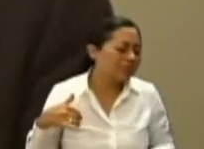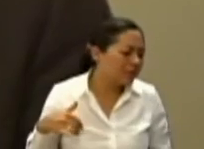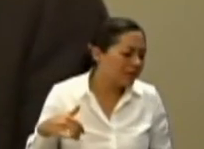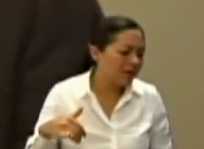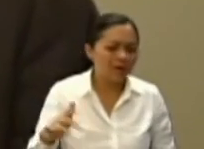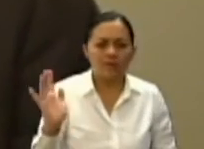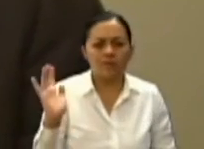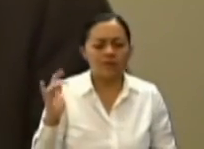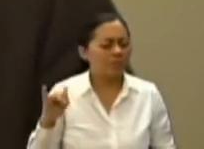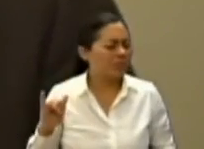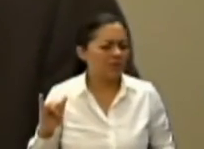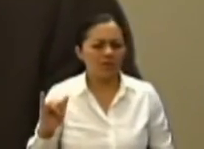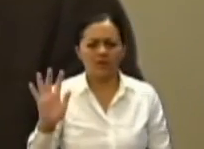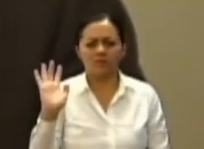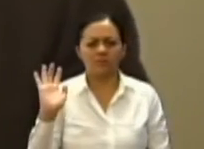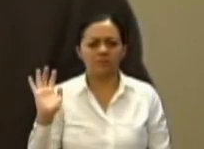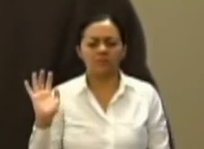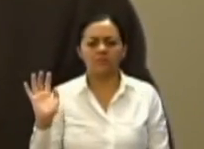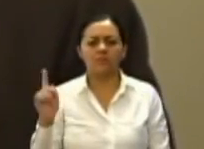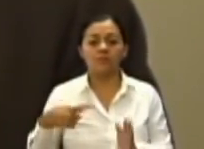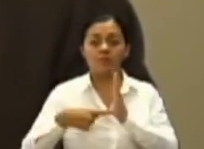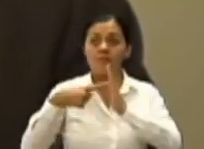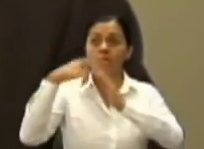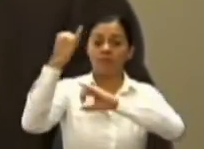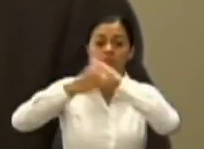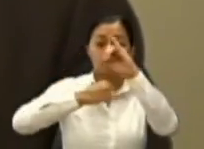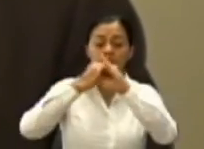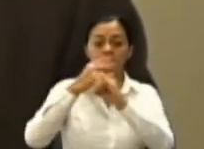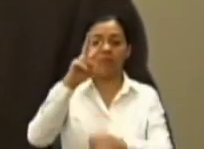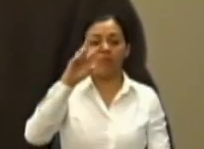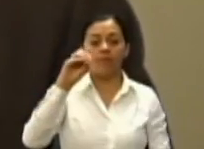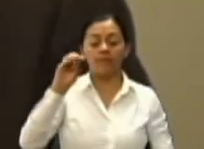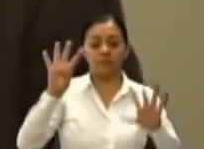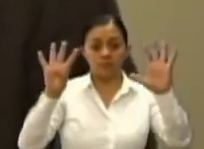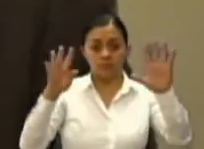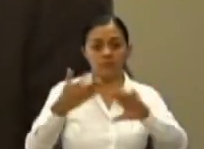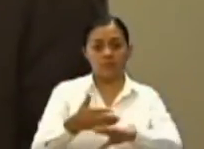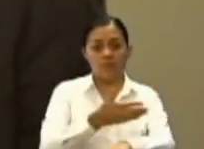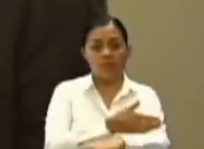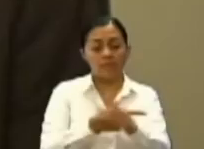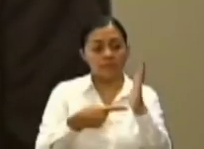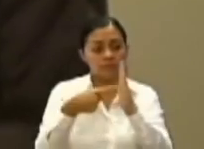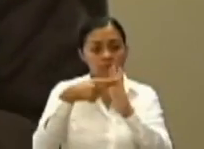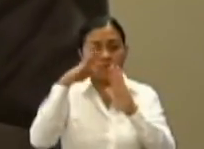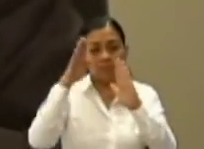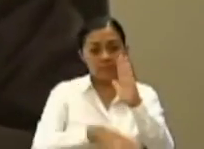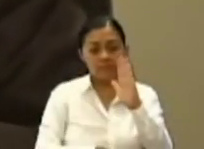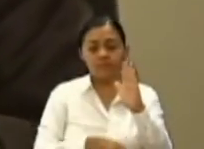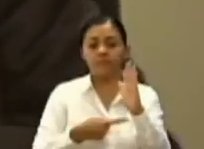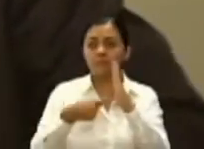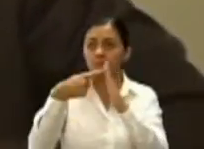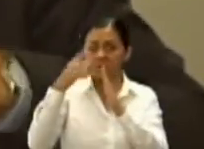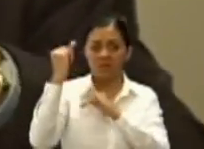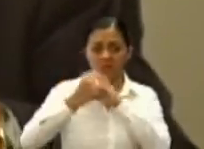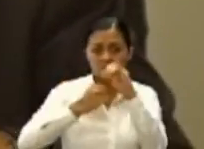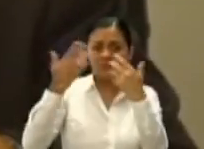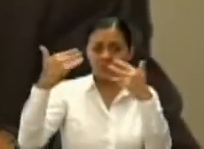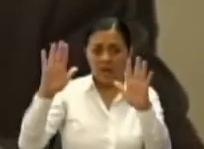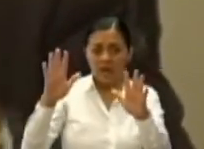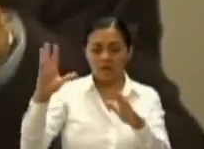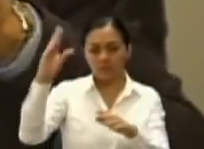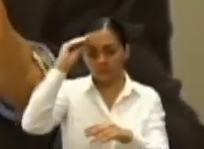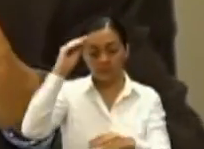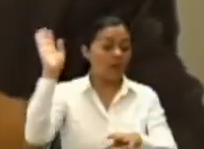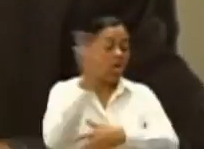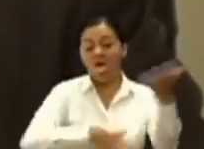salvaguardia en 2009 aplicamos sólo aguarde si se nos cayó el precio del petróleo no pasó nada ya están armados que ya tiene la estrategia